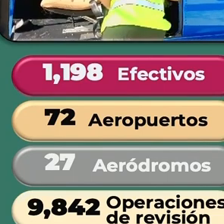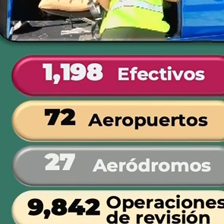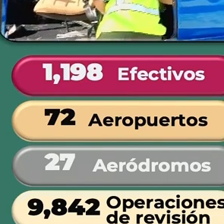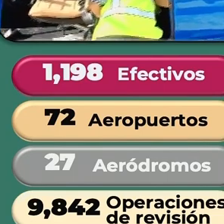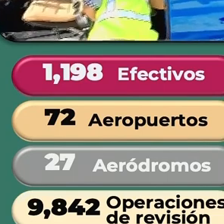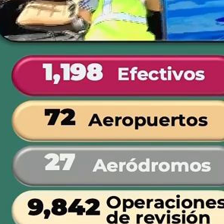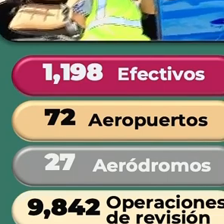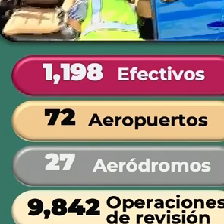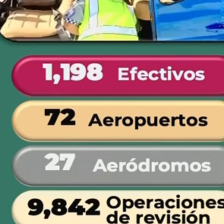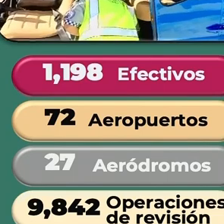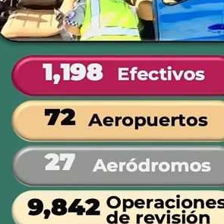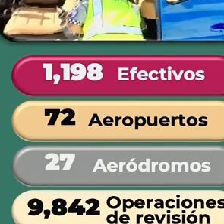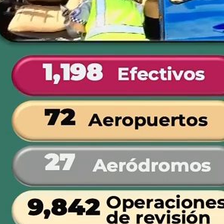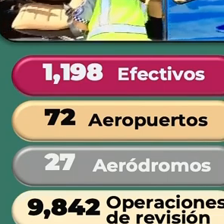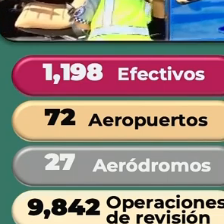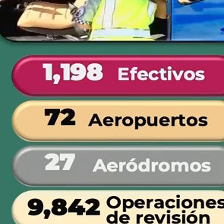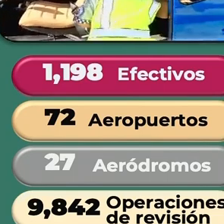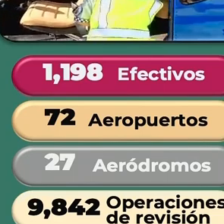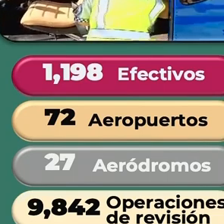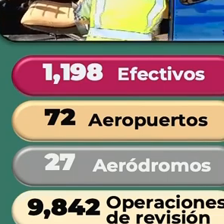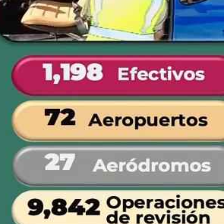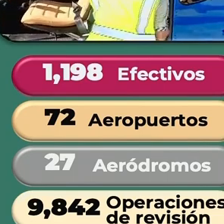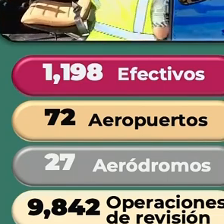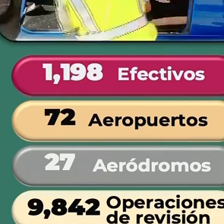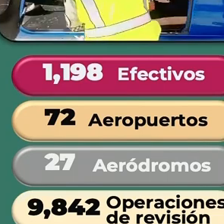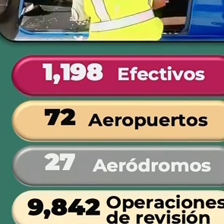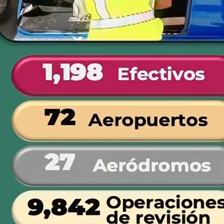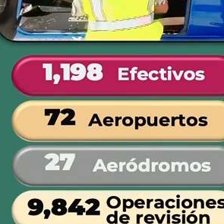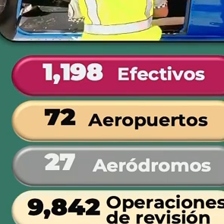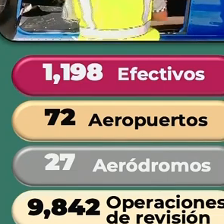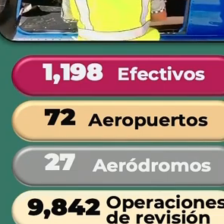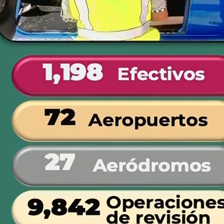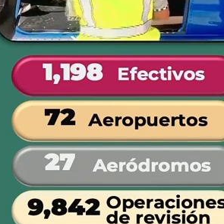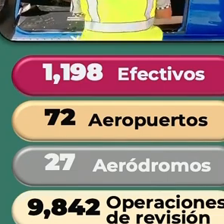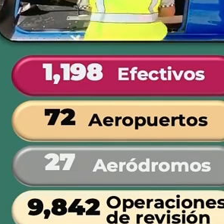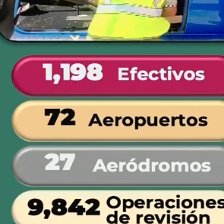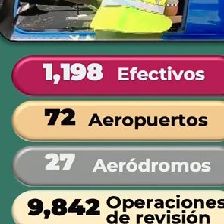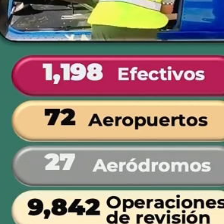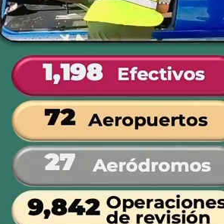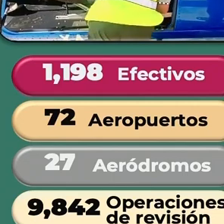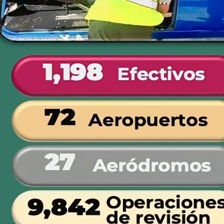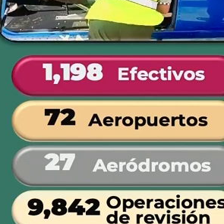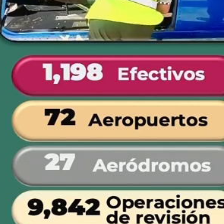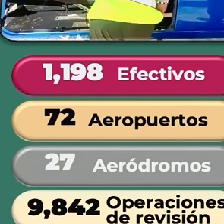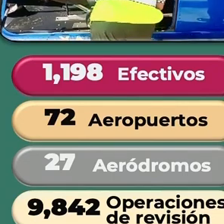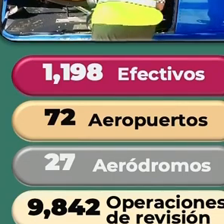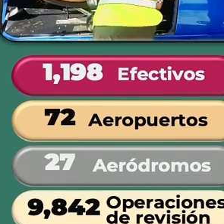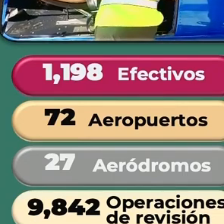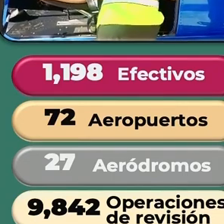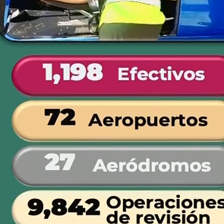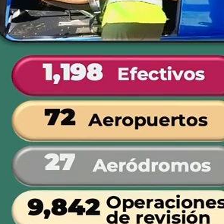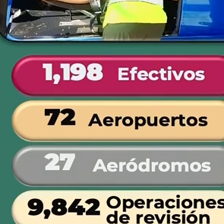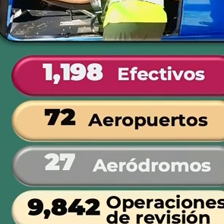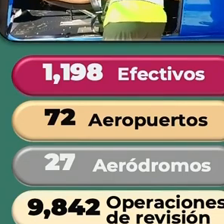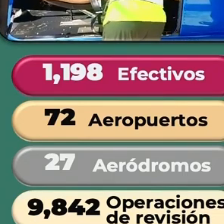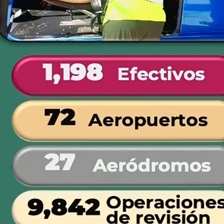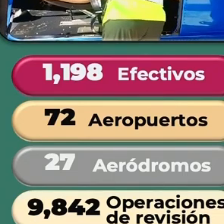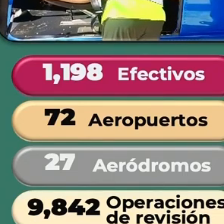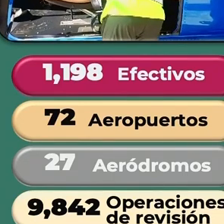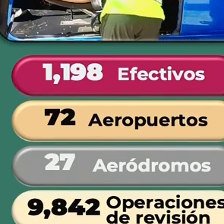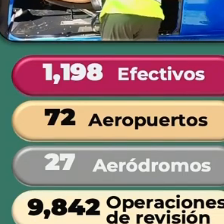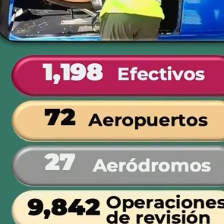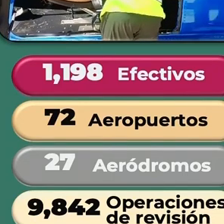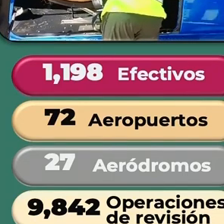2.289 efectivos que están haciendo esa tarea, 1.566 vehículos y